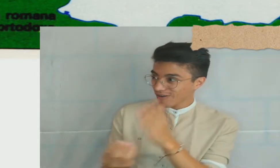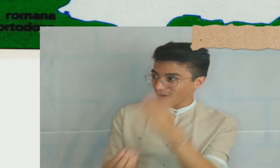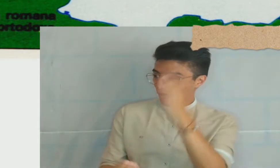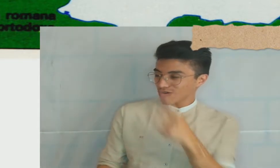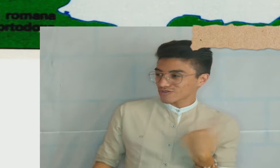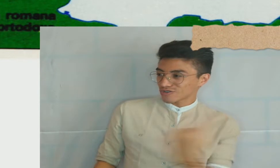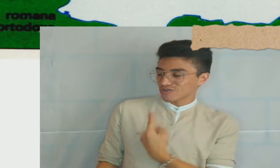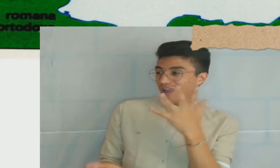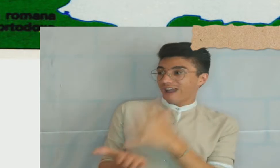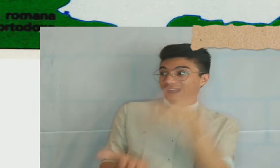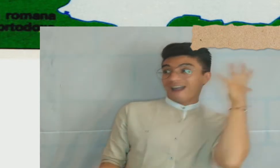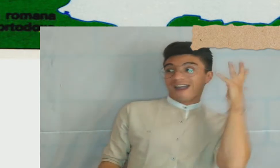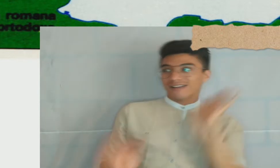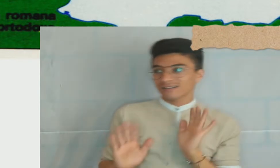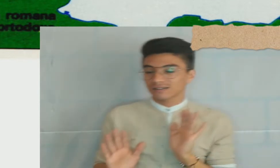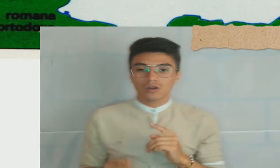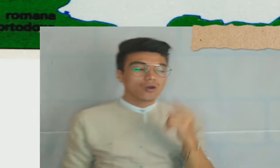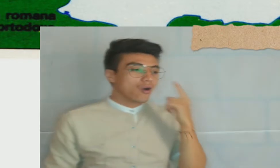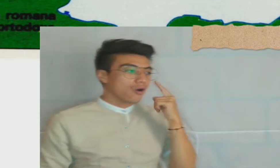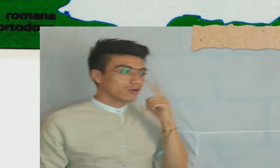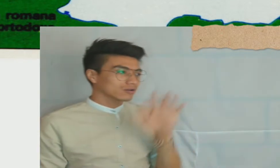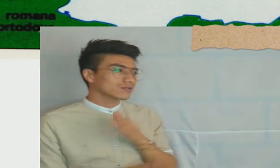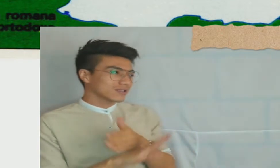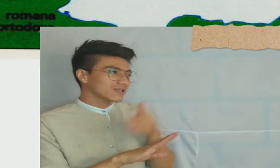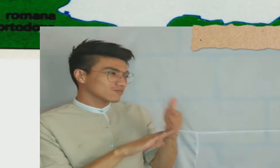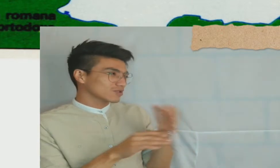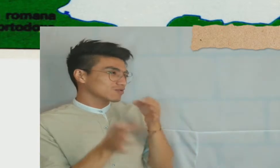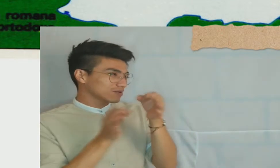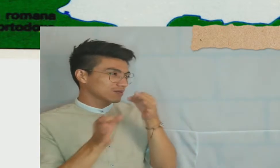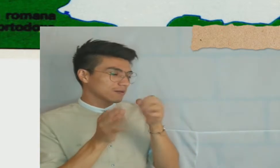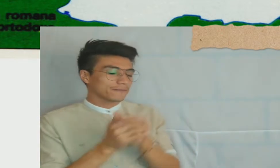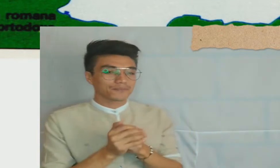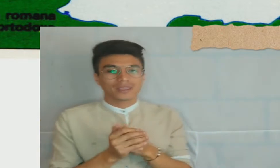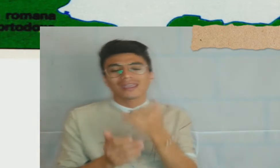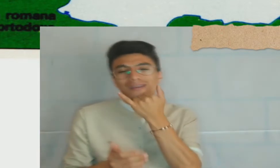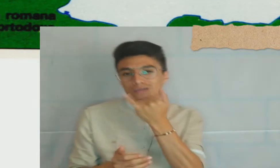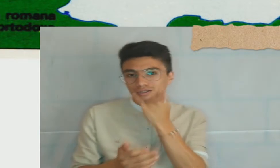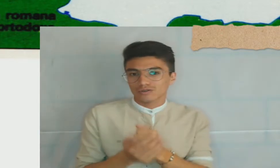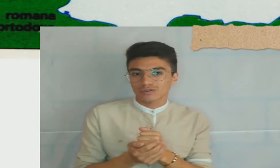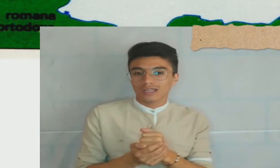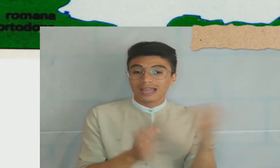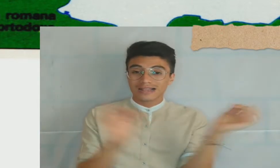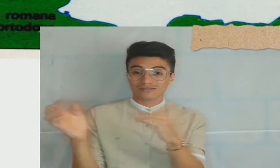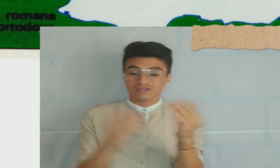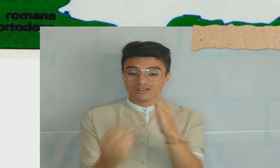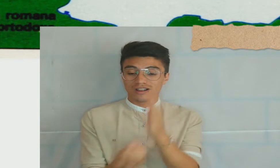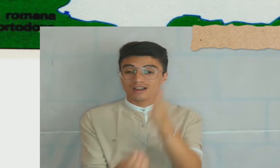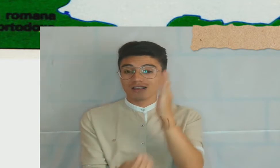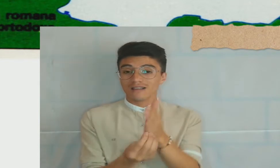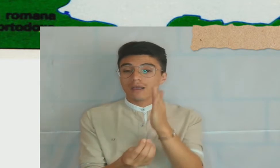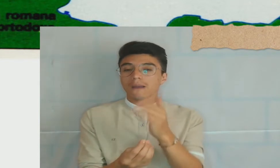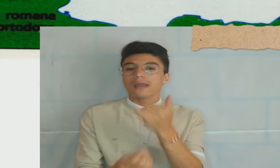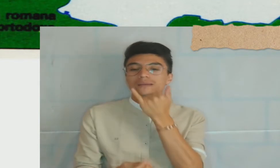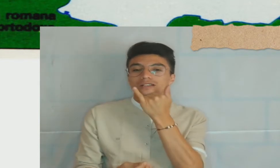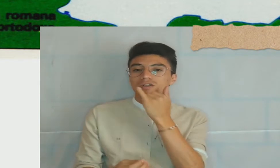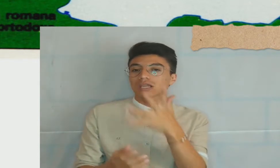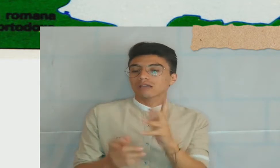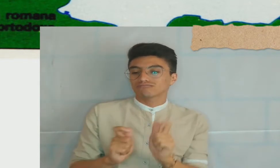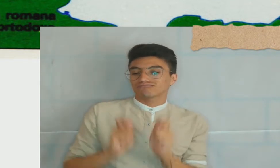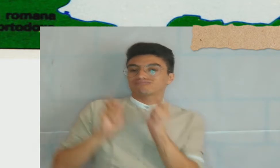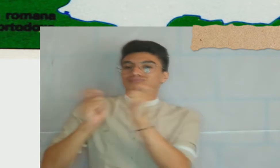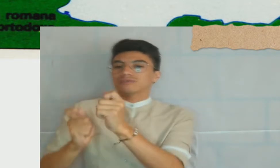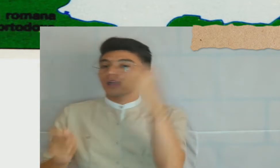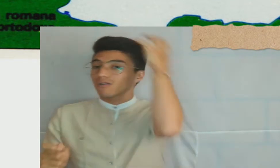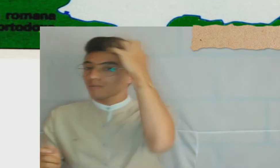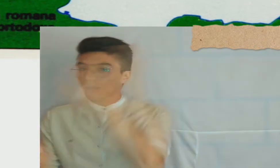¡Ojo! Bueno, eso lo dejamos para otro día. Las cruzadas marcaron una época de prosperidad europea, pero el